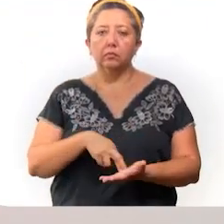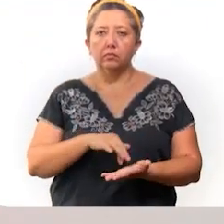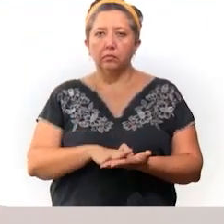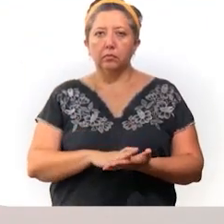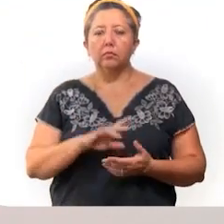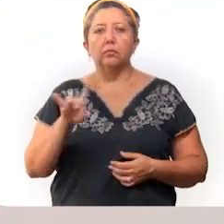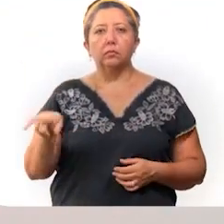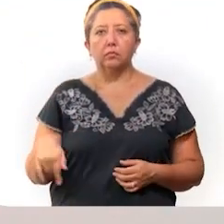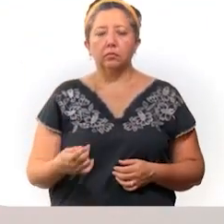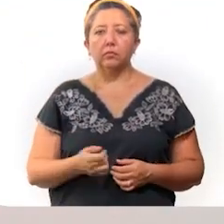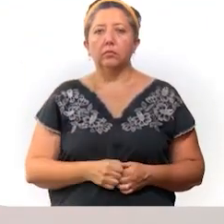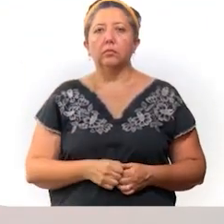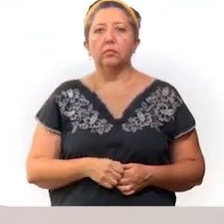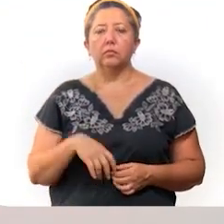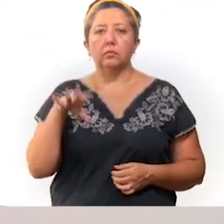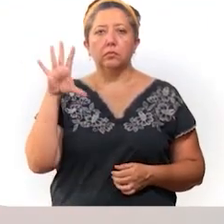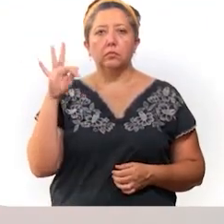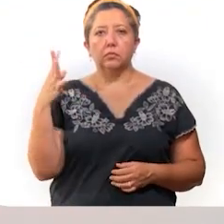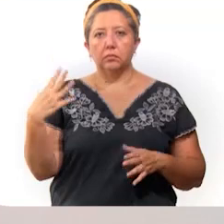contagios registrados, que es